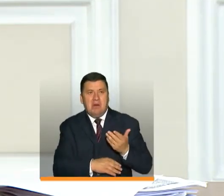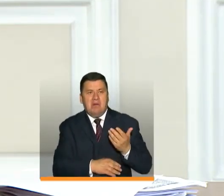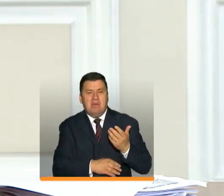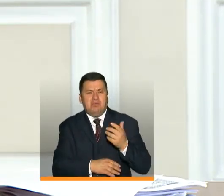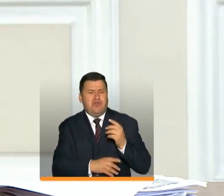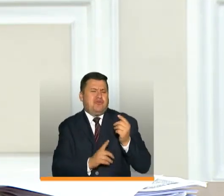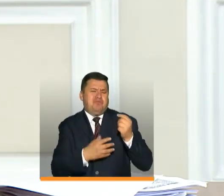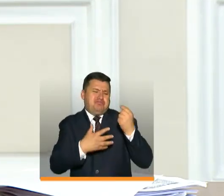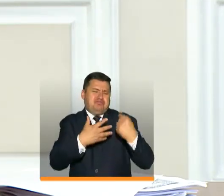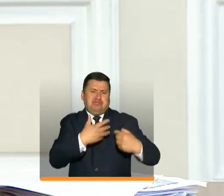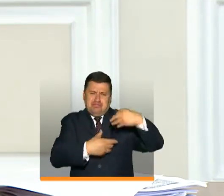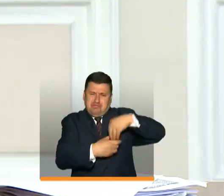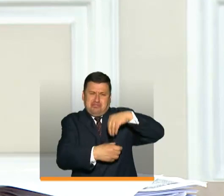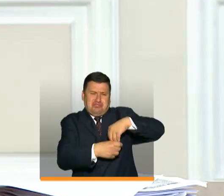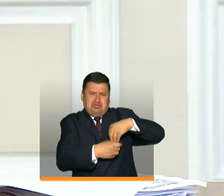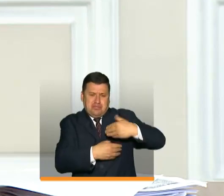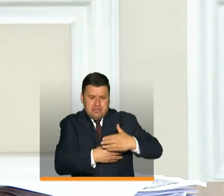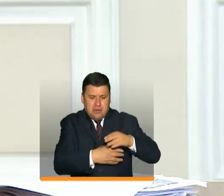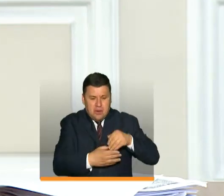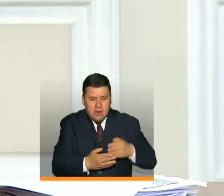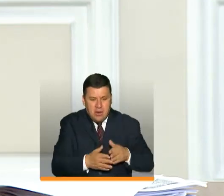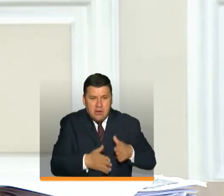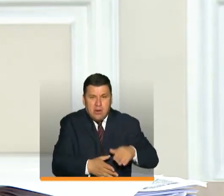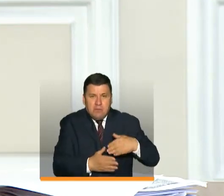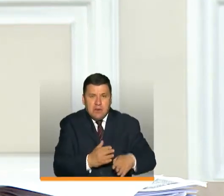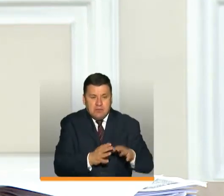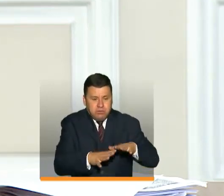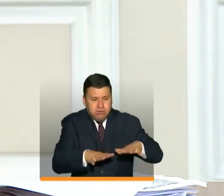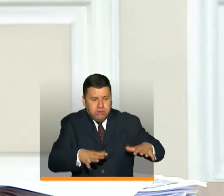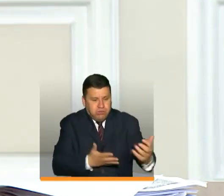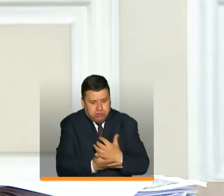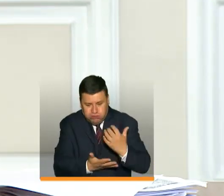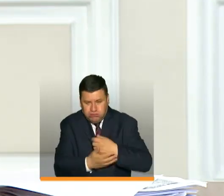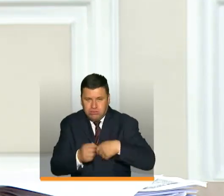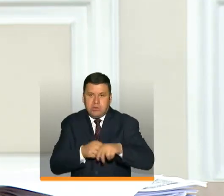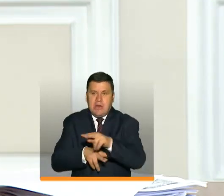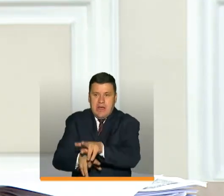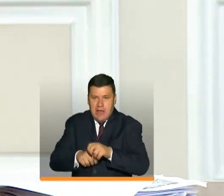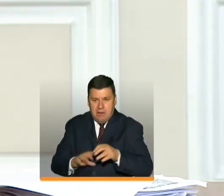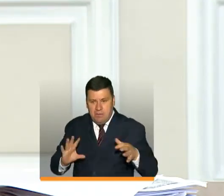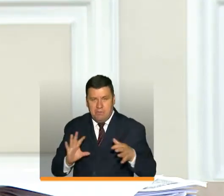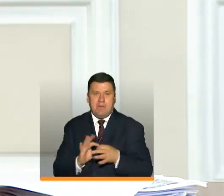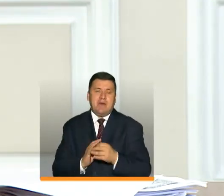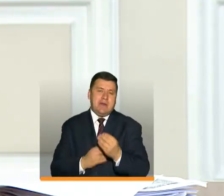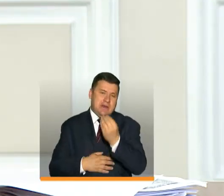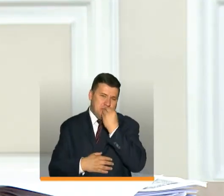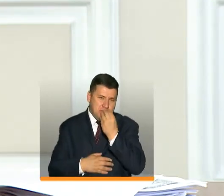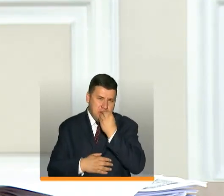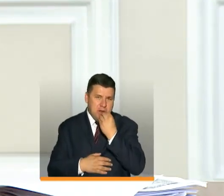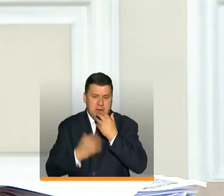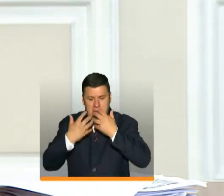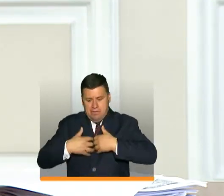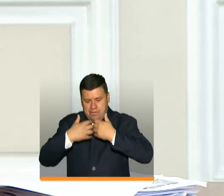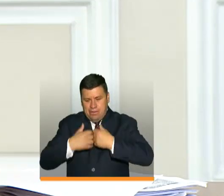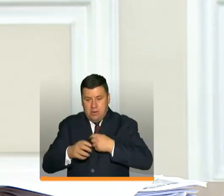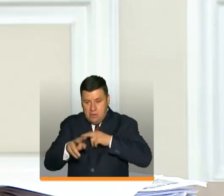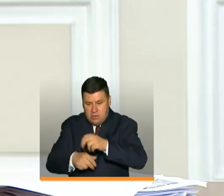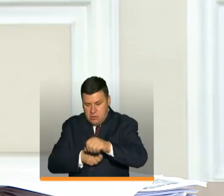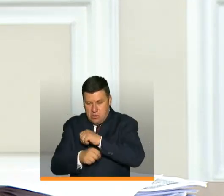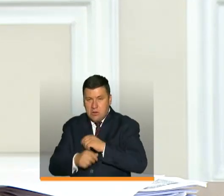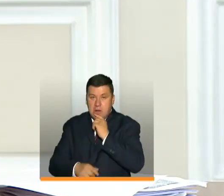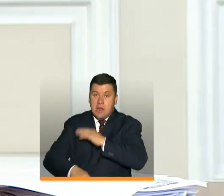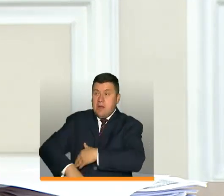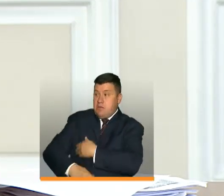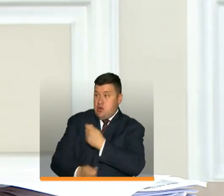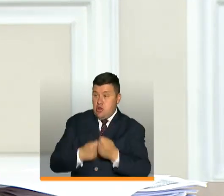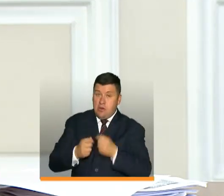Entonces, todo esto tiene que ver con ese desarrollo del sector agrícola, del sector de alimentos procesados y con el ministro de